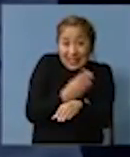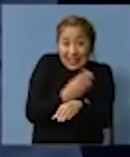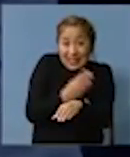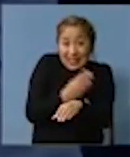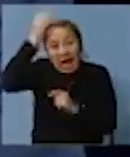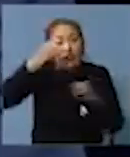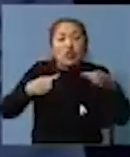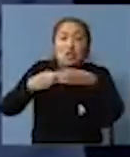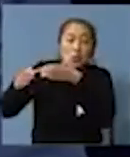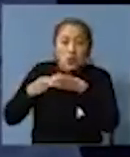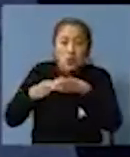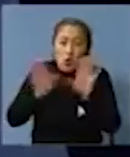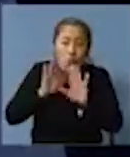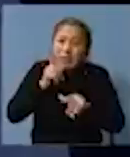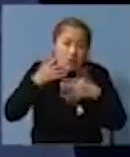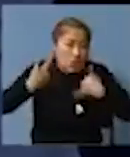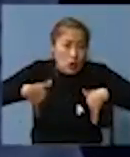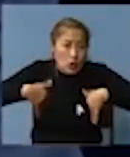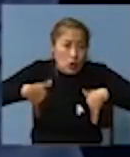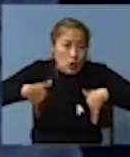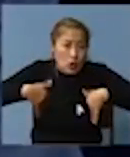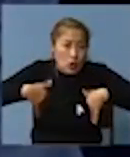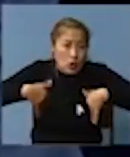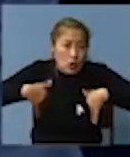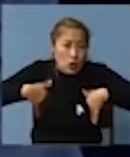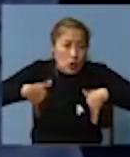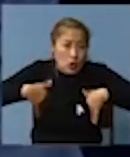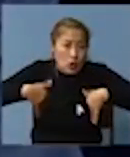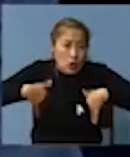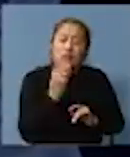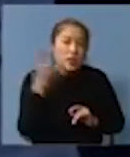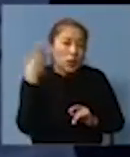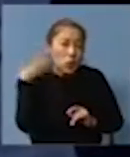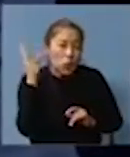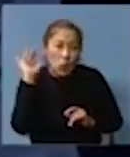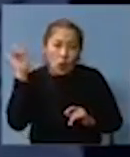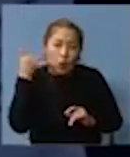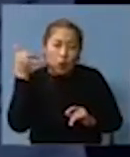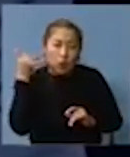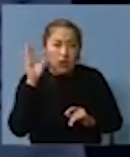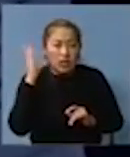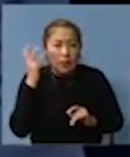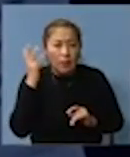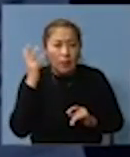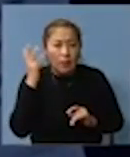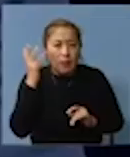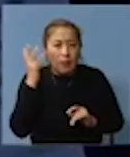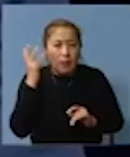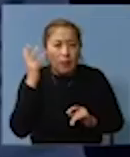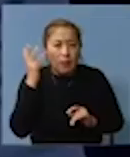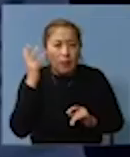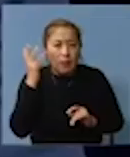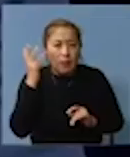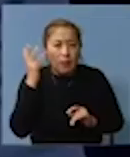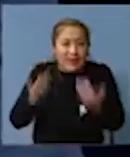públicos, reuniones y todo andaba bien. Al día siguiente, 24 de abril, las radios comenzaron a llamarme por teléfono, a preguntarme qué sabía, y yo no